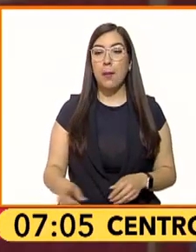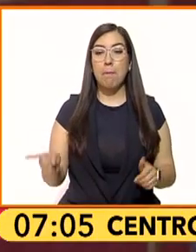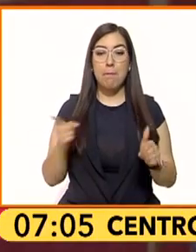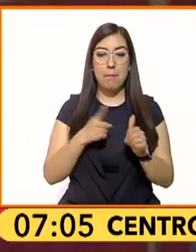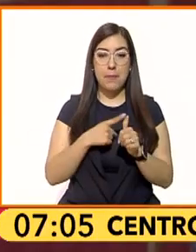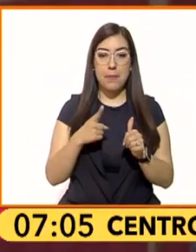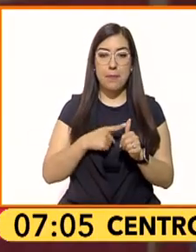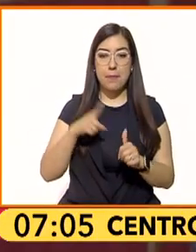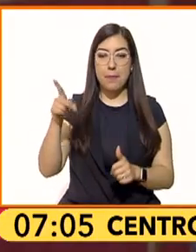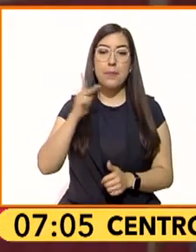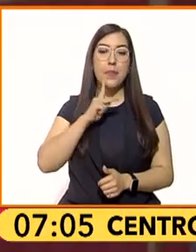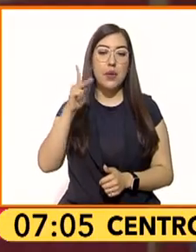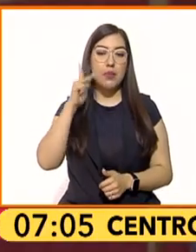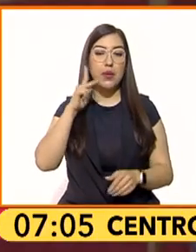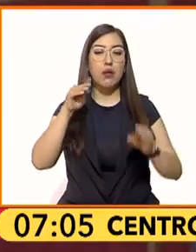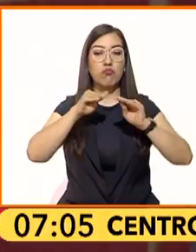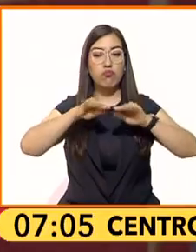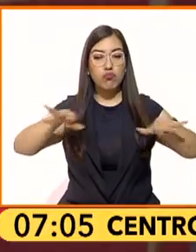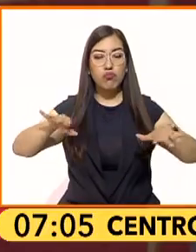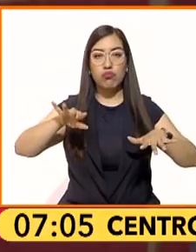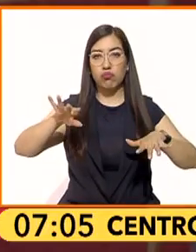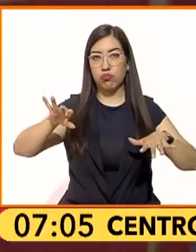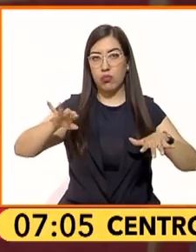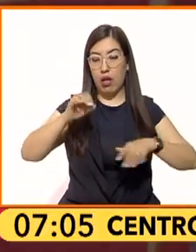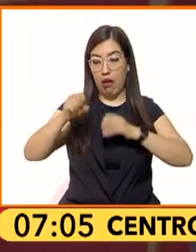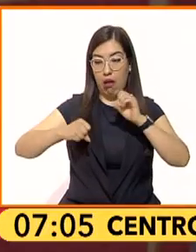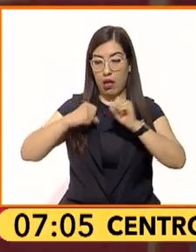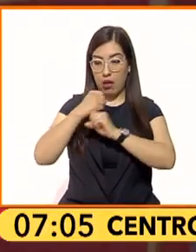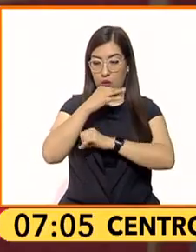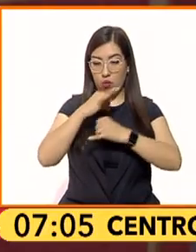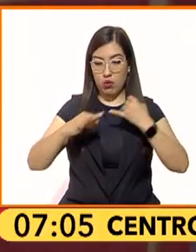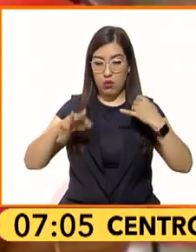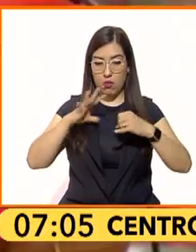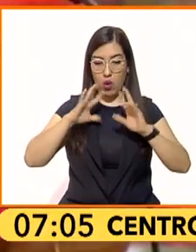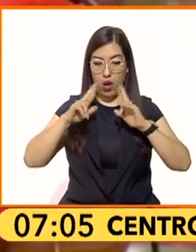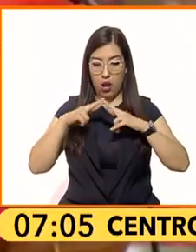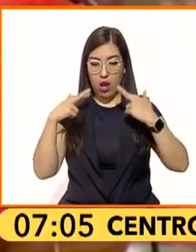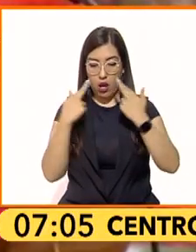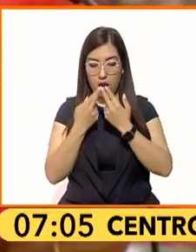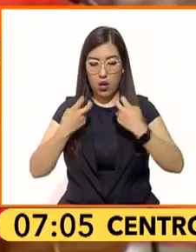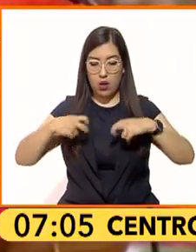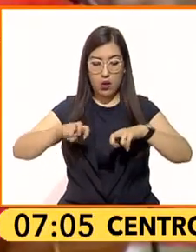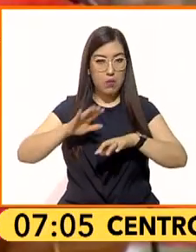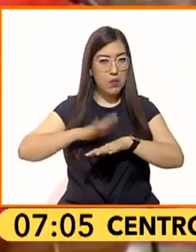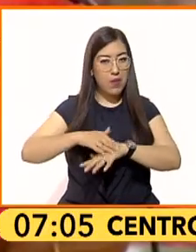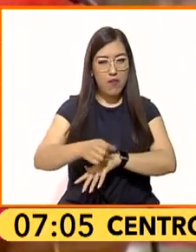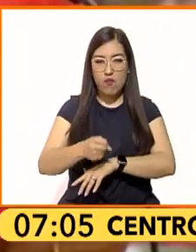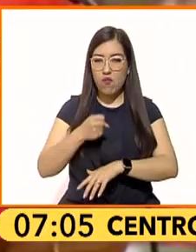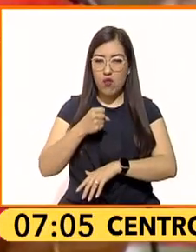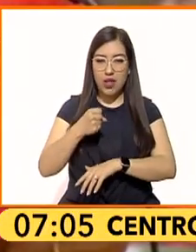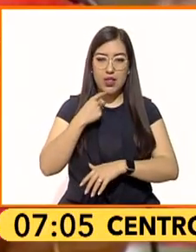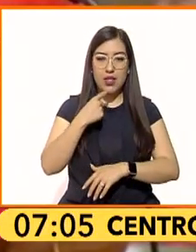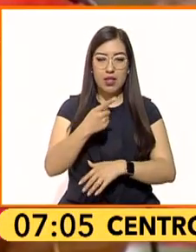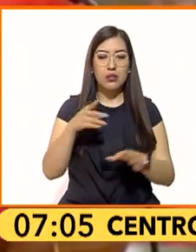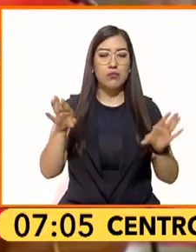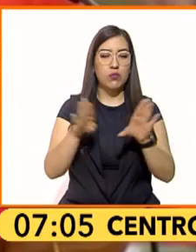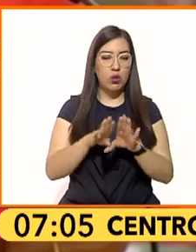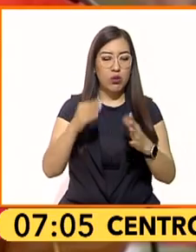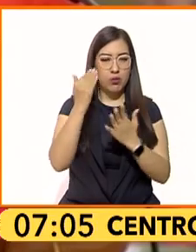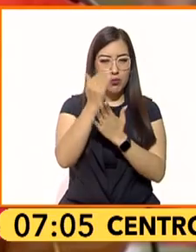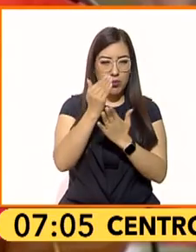fin de año siempre hay una reunión con todos los miembros de la curia, fue durísimo. Y planteó las patologías de la curia que